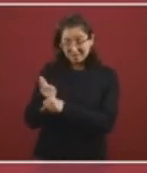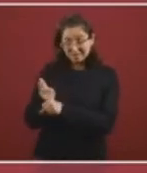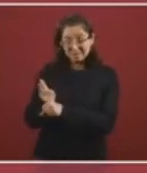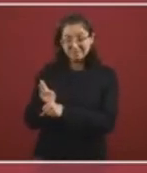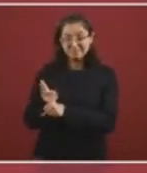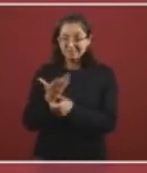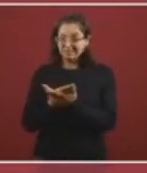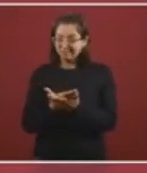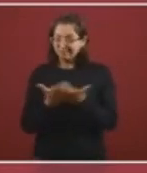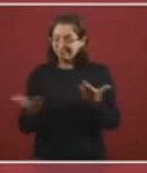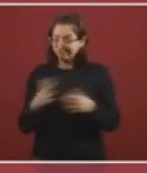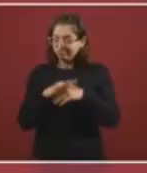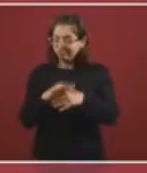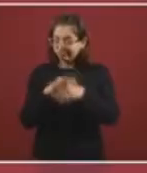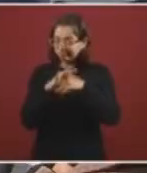la nueva realidad.